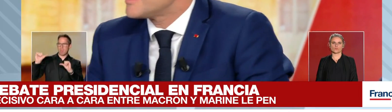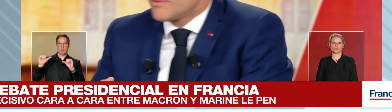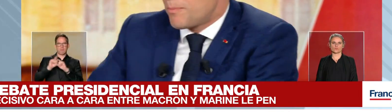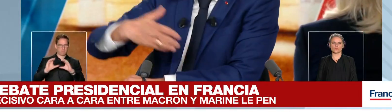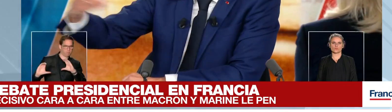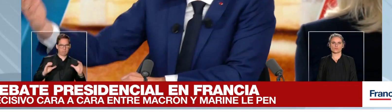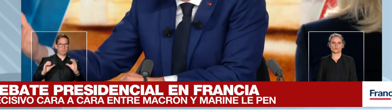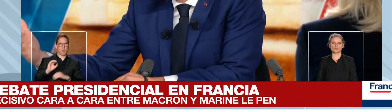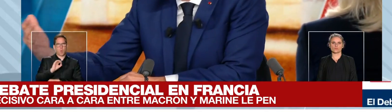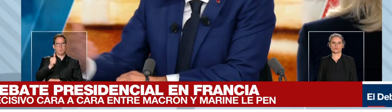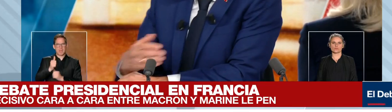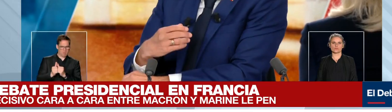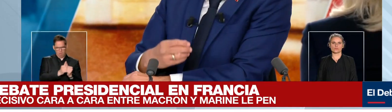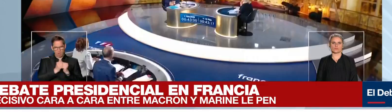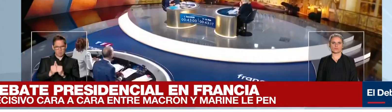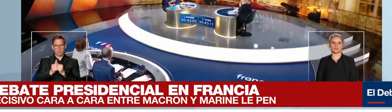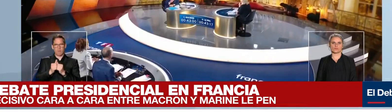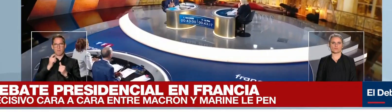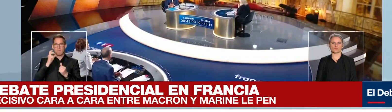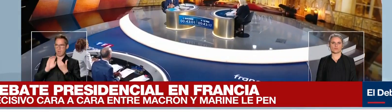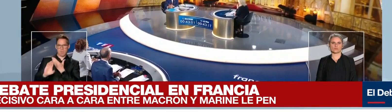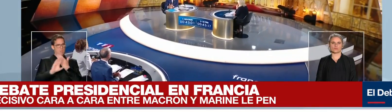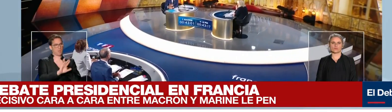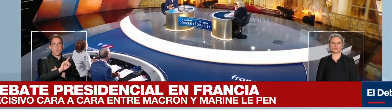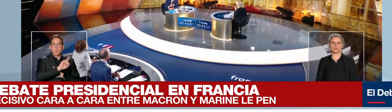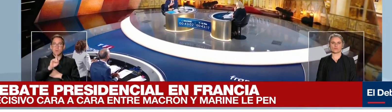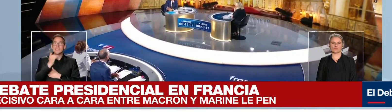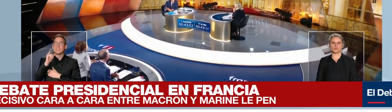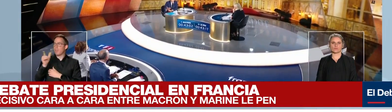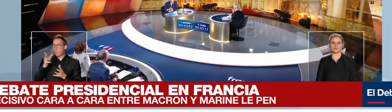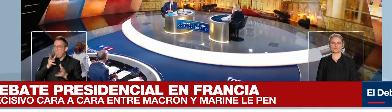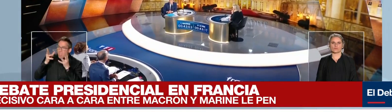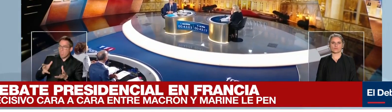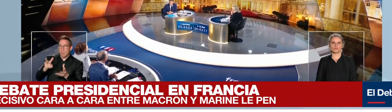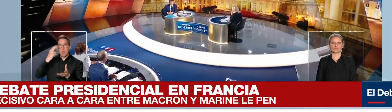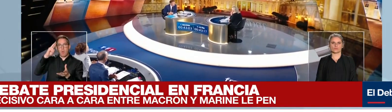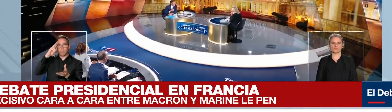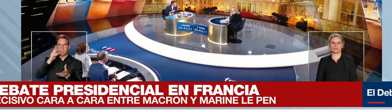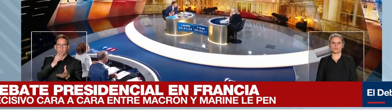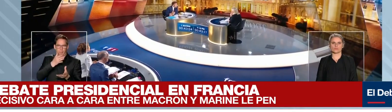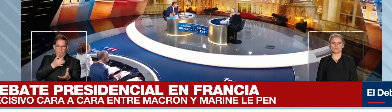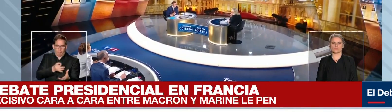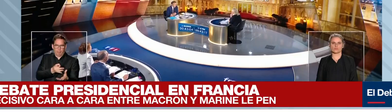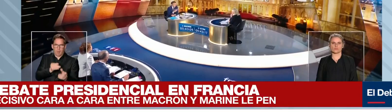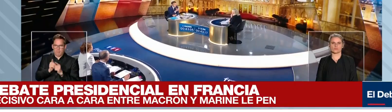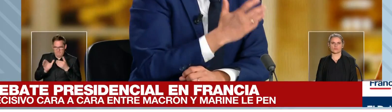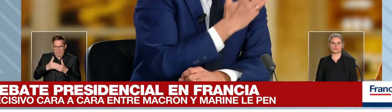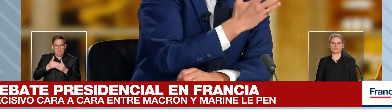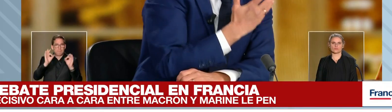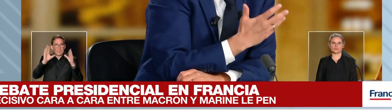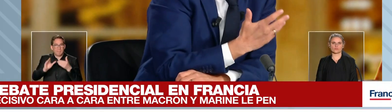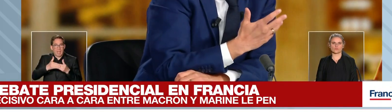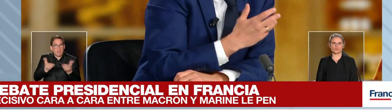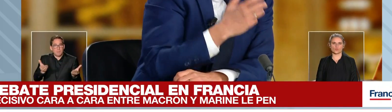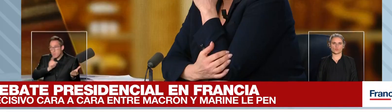único de lo digital. No tiene que existir barreras. Entonces, quien no quiere Europa, pues no puede desarrollar campeones digitales. Es